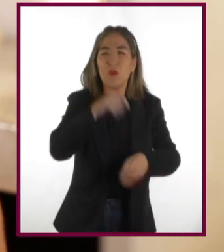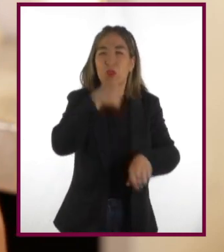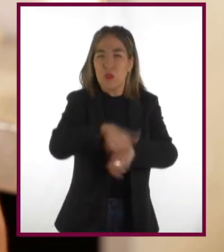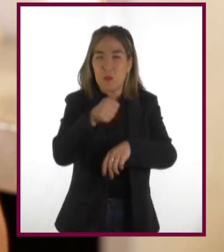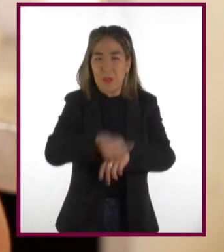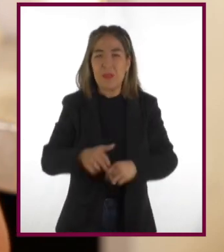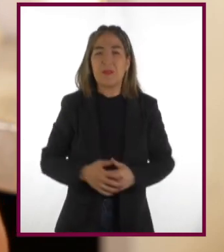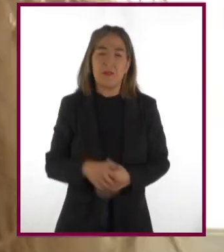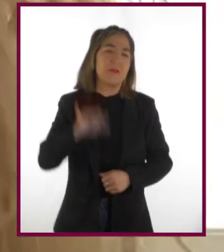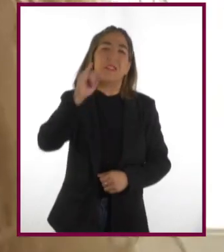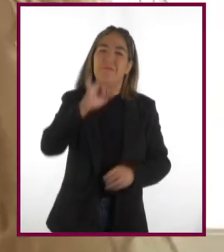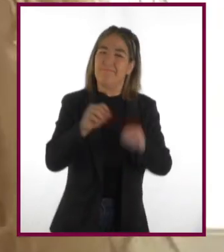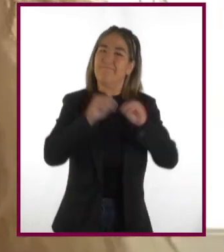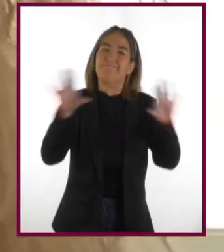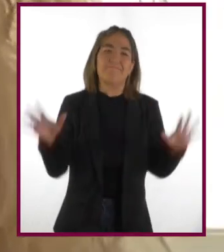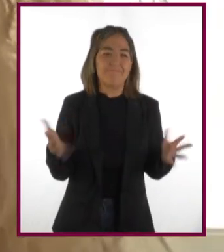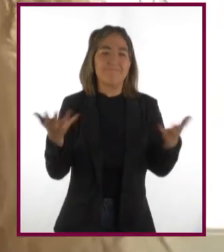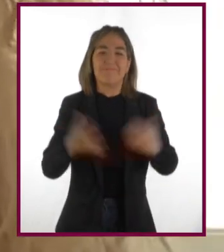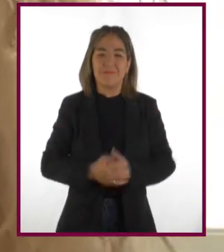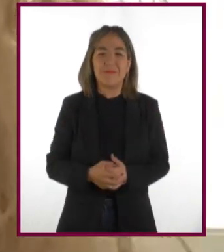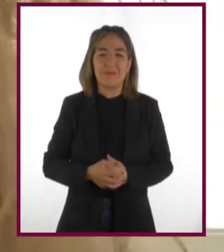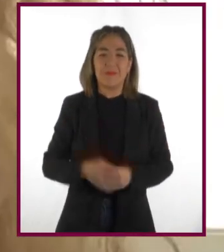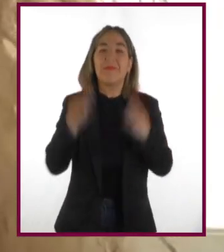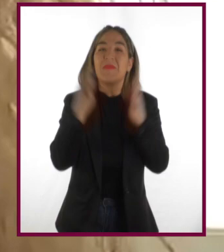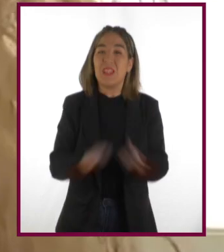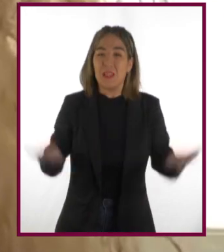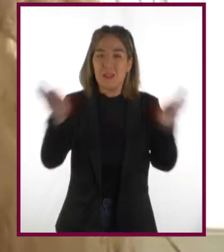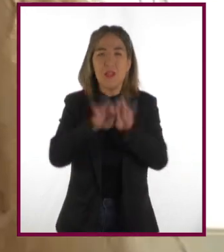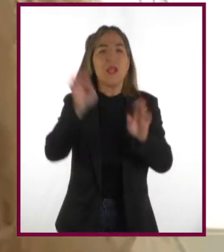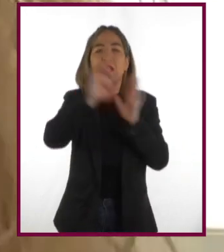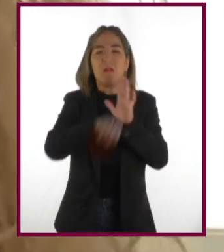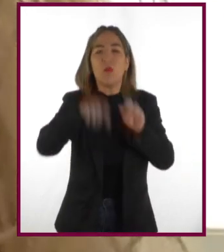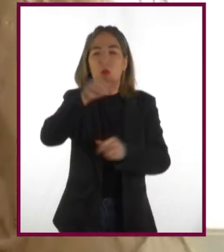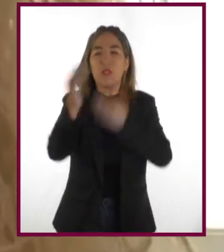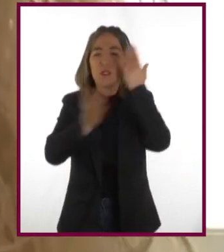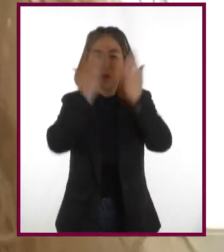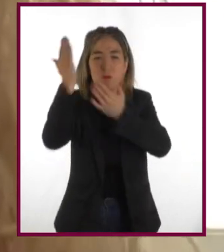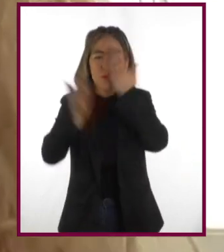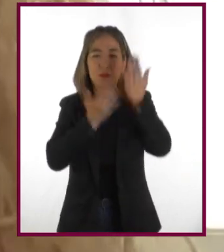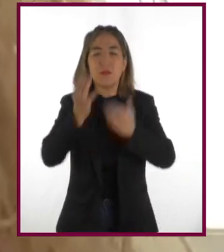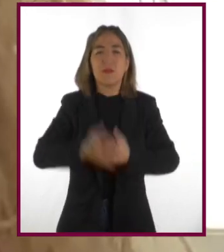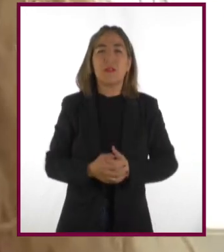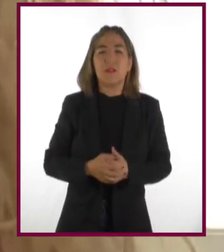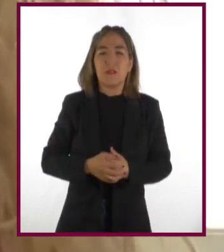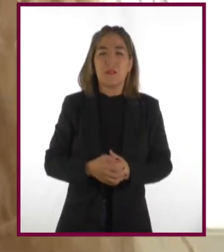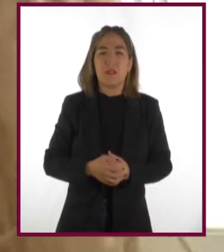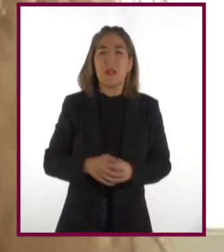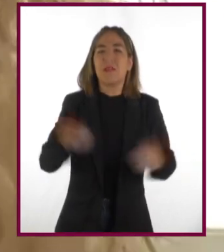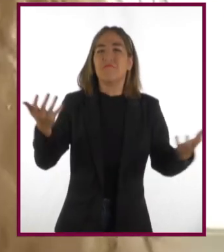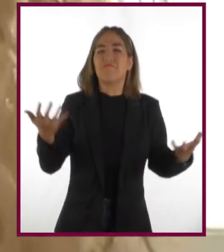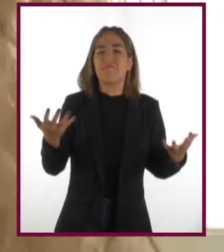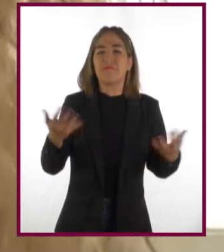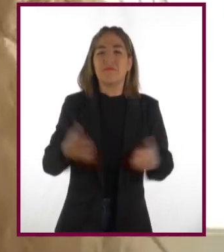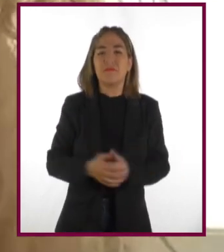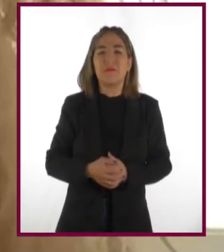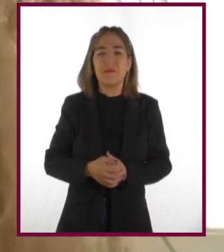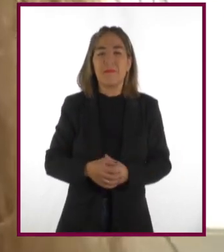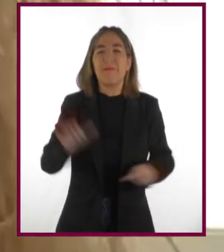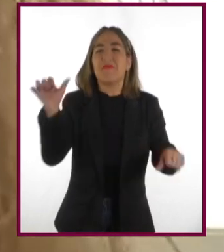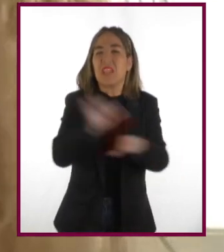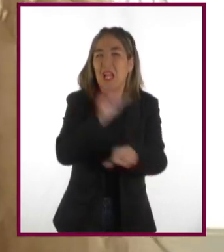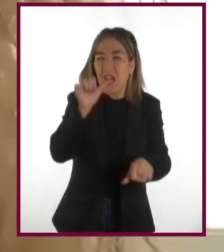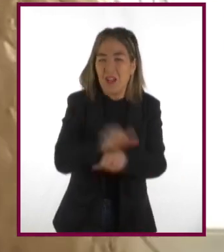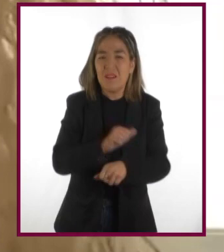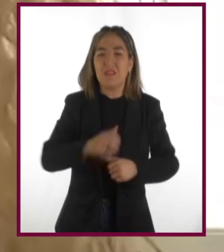estadística dentro de las ecuaciones. Claro, por supuesto. O sea, es muy importante, por ejemplo, en estudios hidráulicos, ¿no? Entonces,